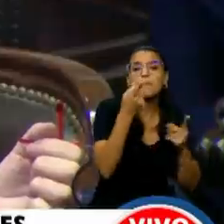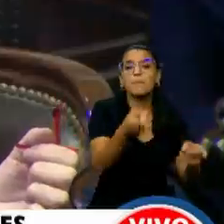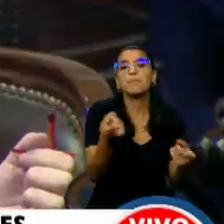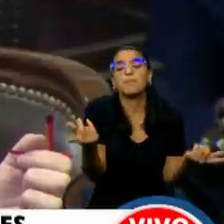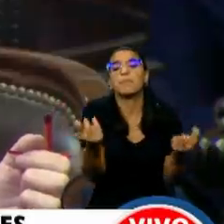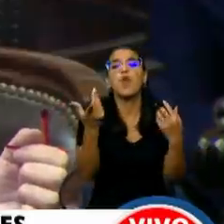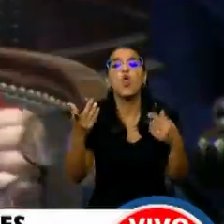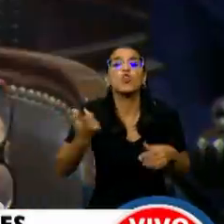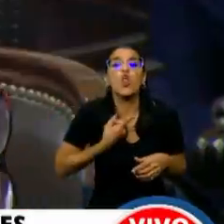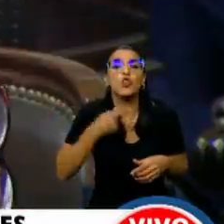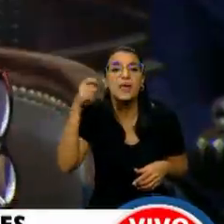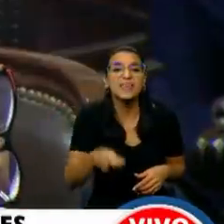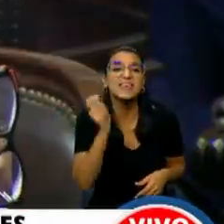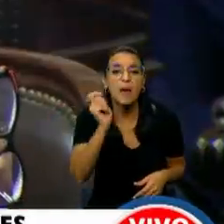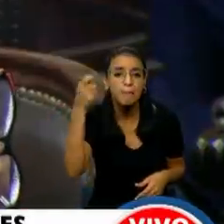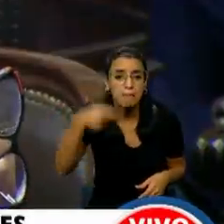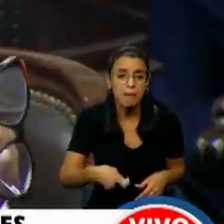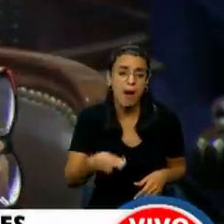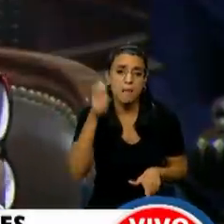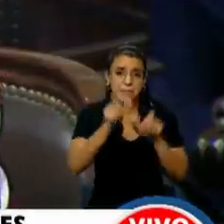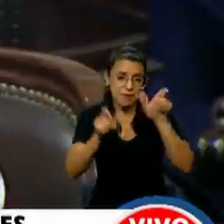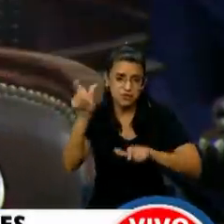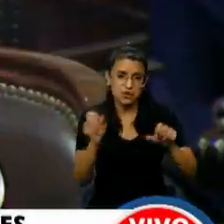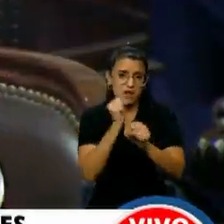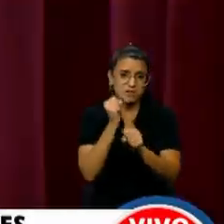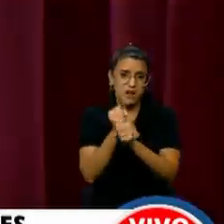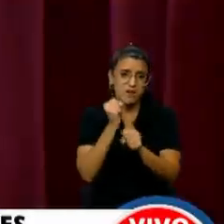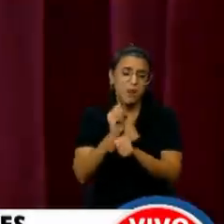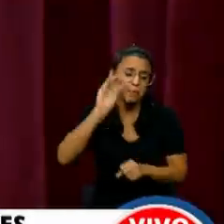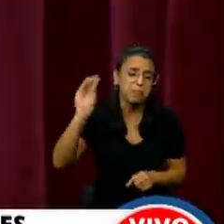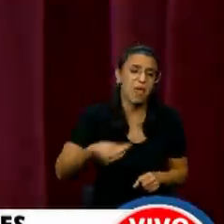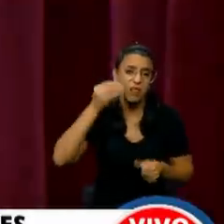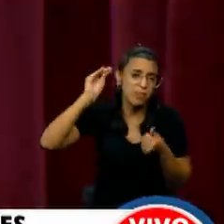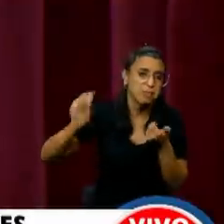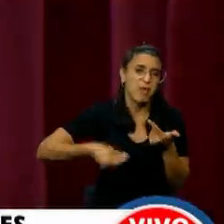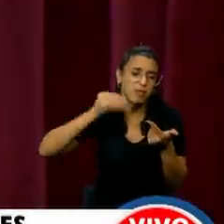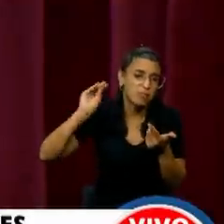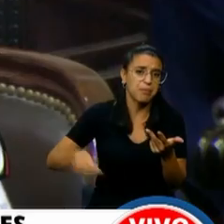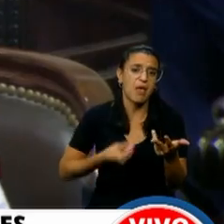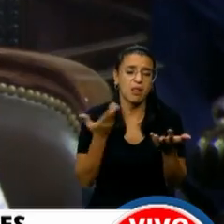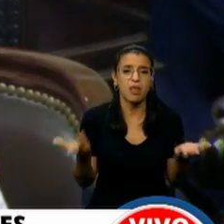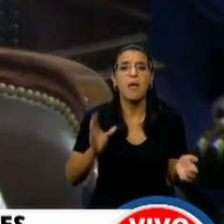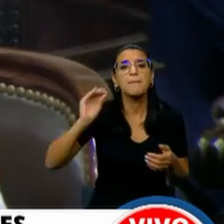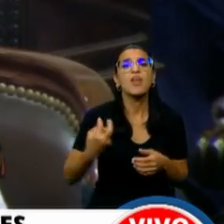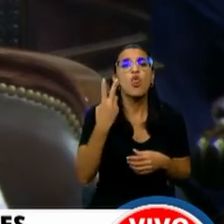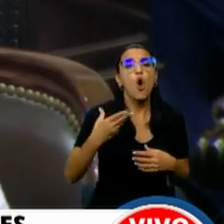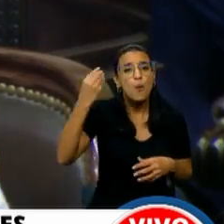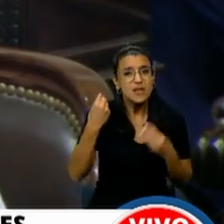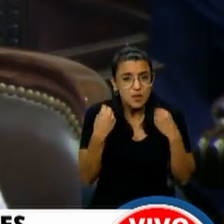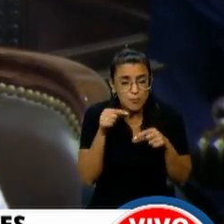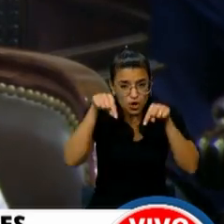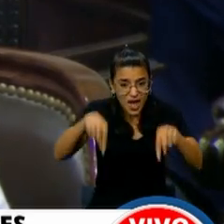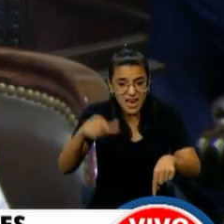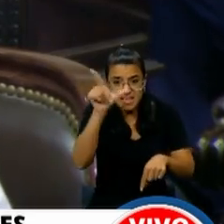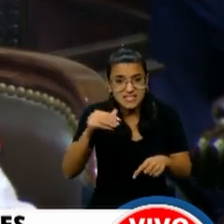asalariados esos son los que pierden que pierde fue donde o por tierra en dos veces porque en